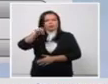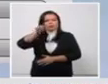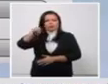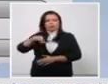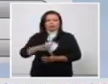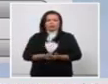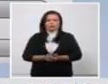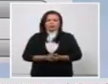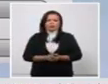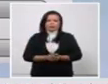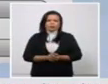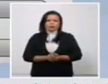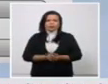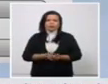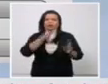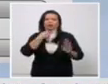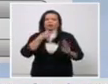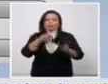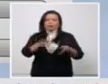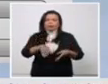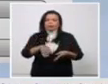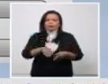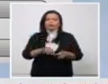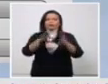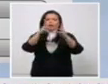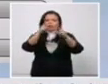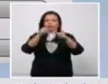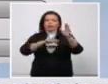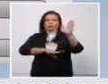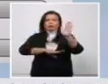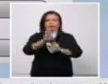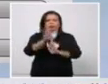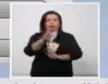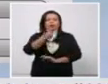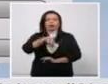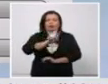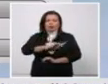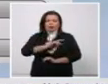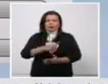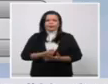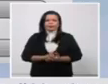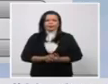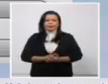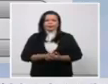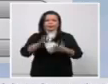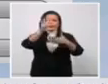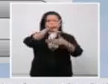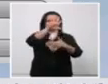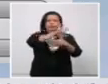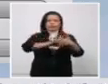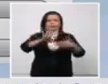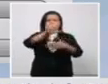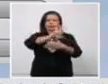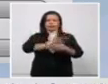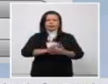Fallecieron un número importante de personas en el día de ayer en la región de las Américas,